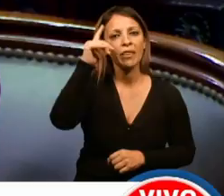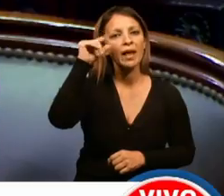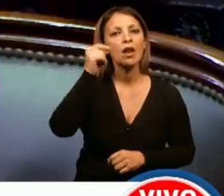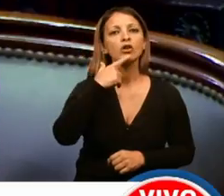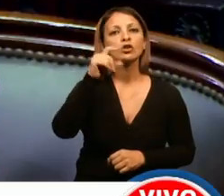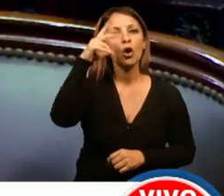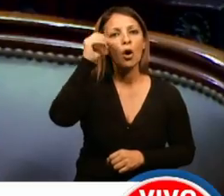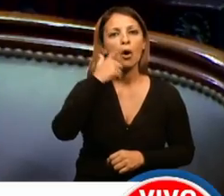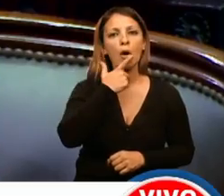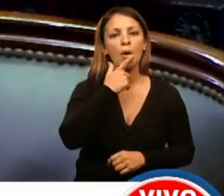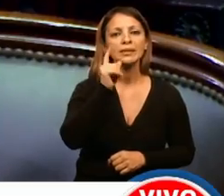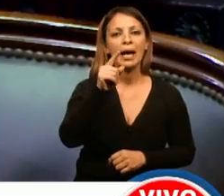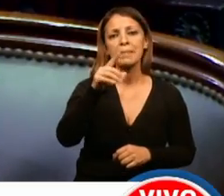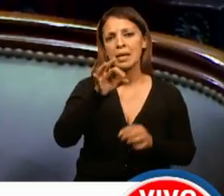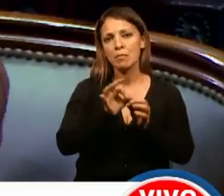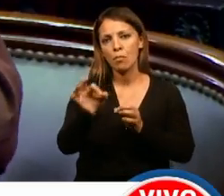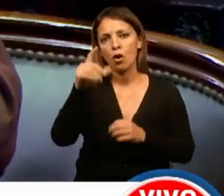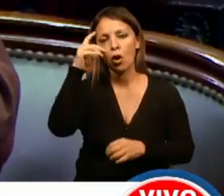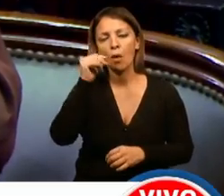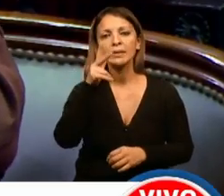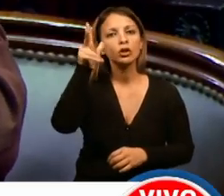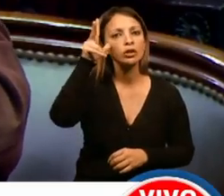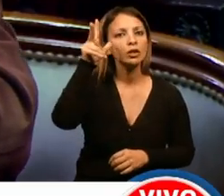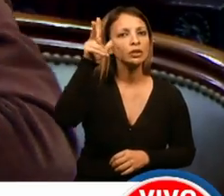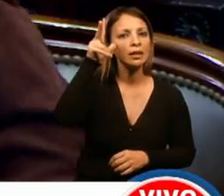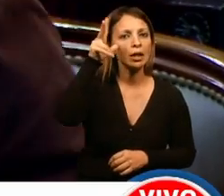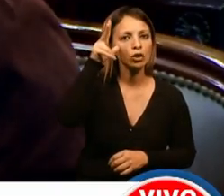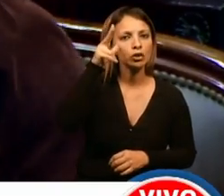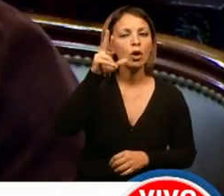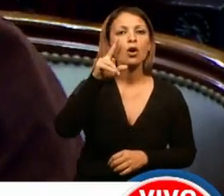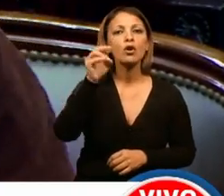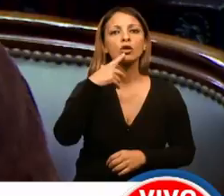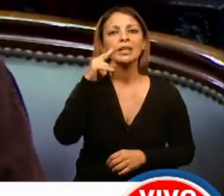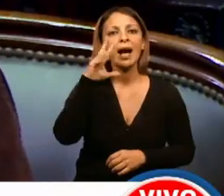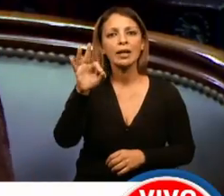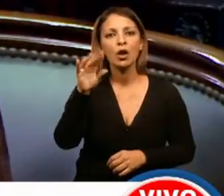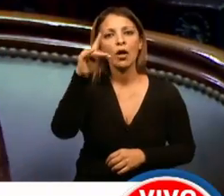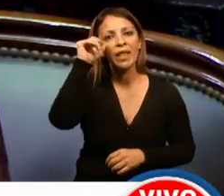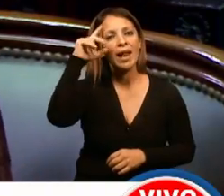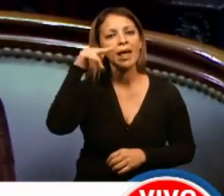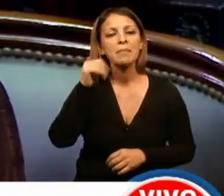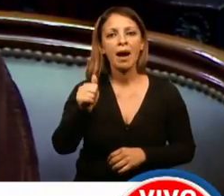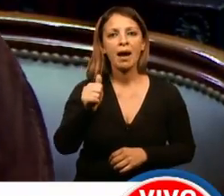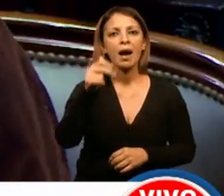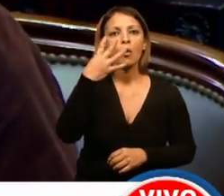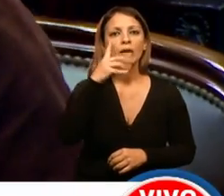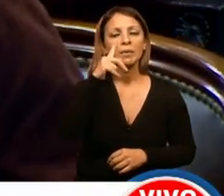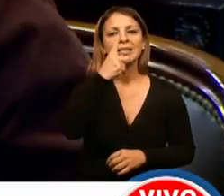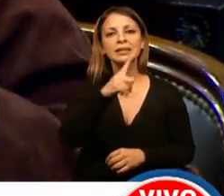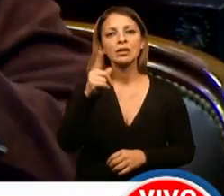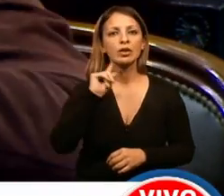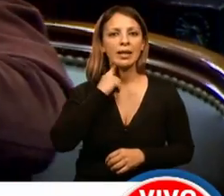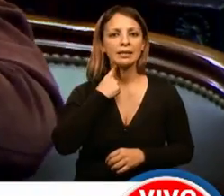departamento de los thunder donde está cobre también 888 rosario de lerma 4113